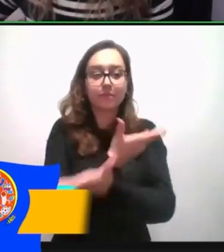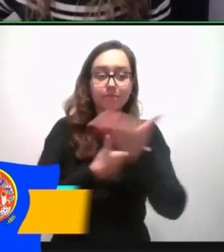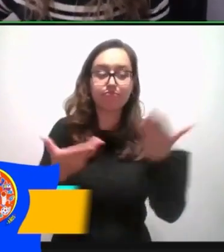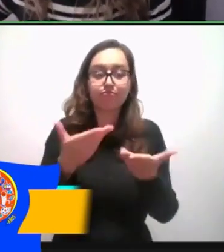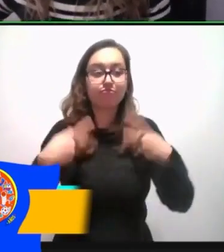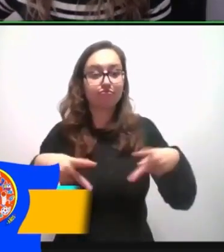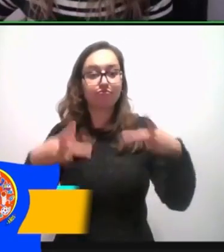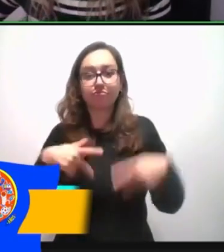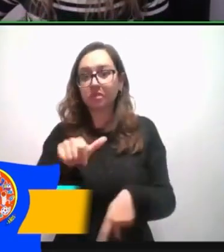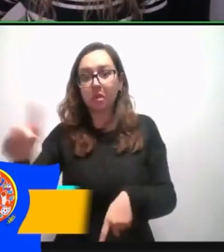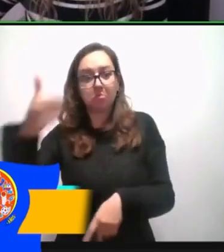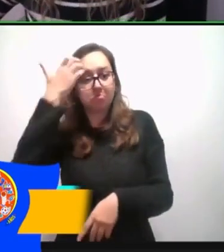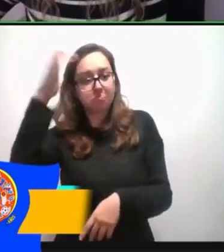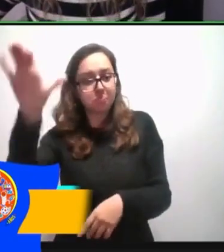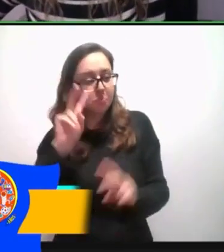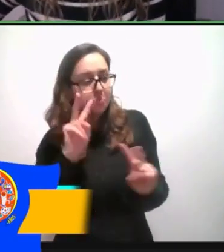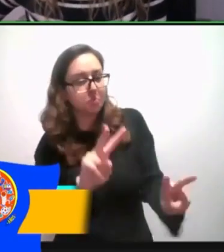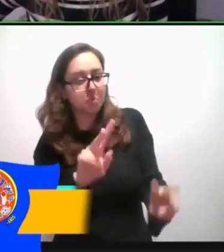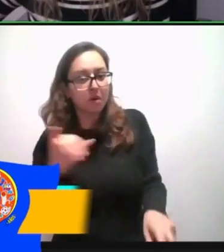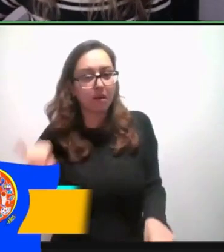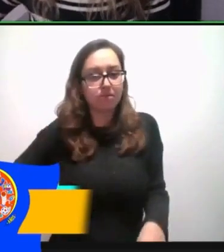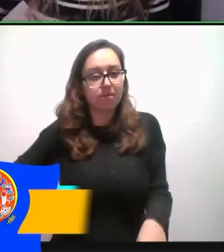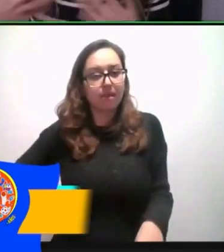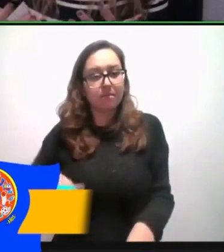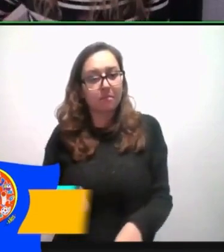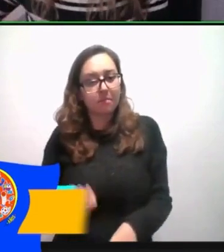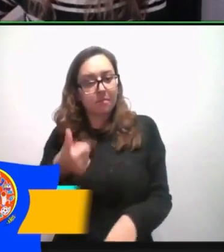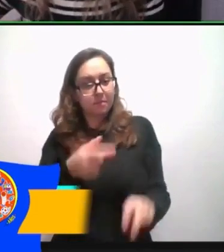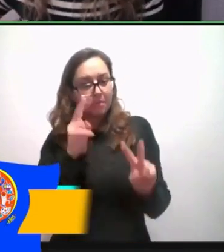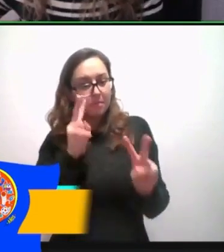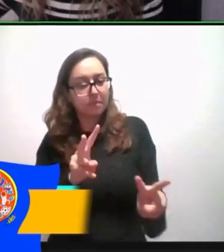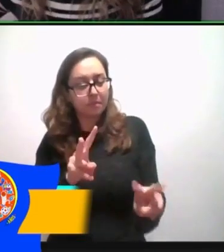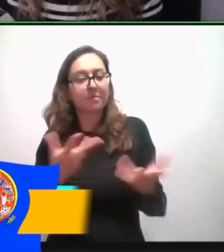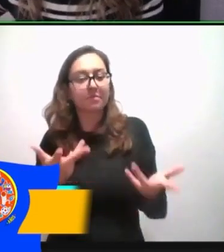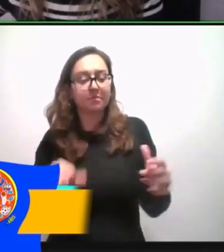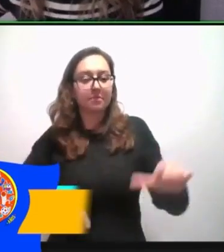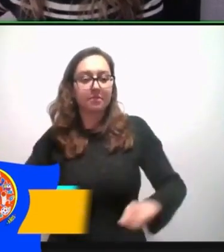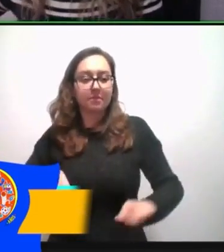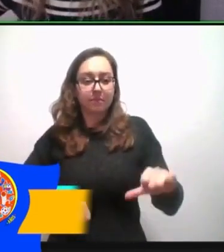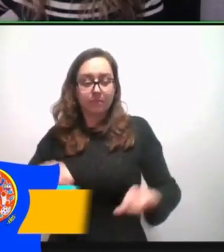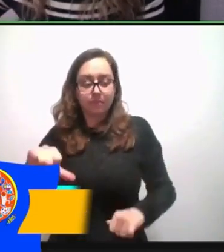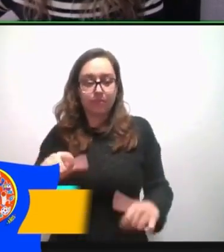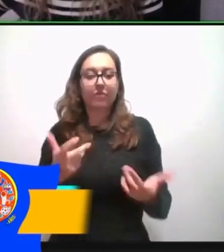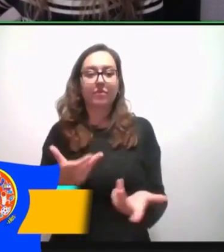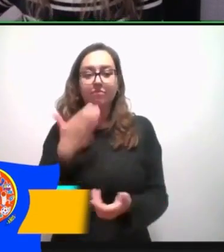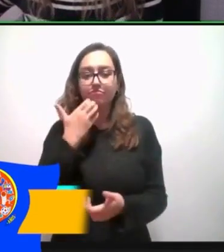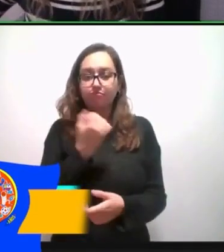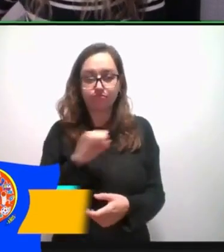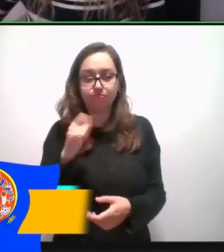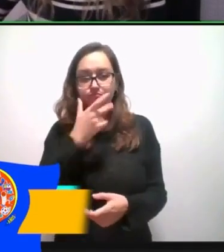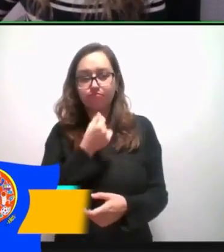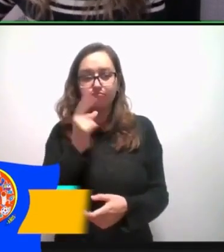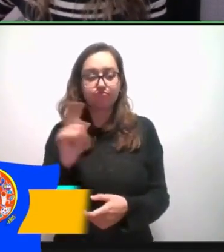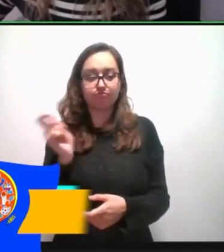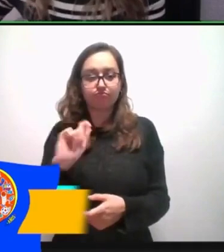que por supuesto les interesa mucho saber lo que ustedes desarrollan en su actividad como expertos y expertas. Y muchas gracias